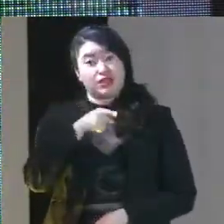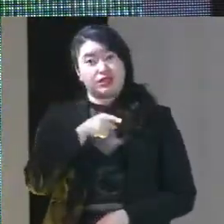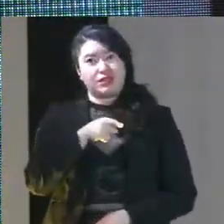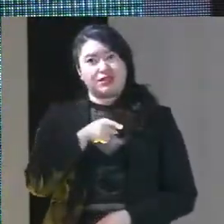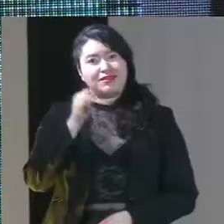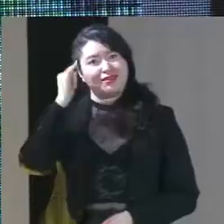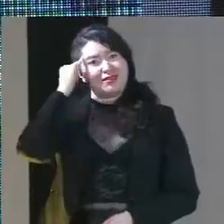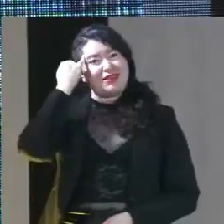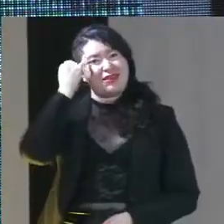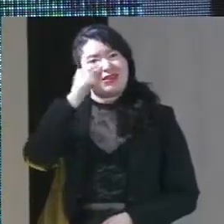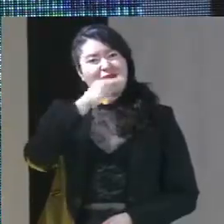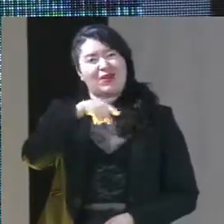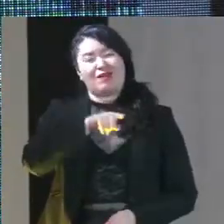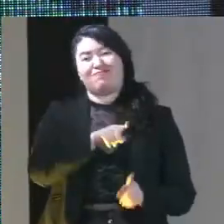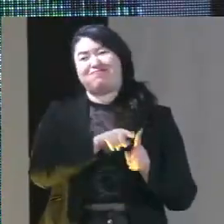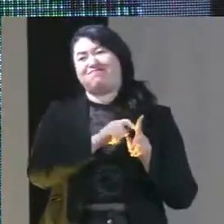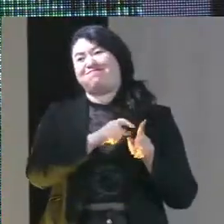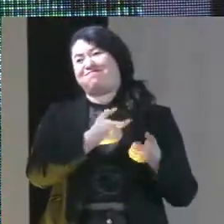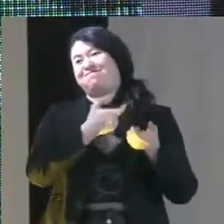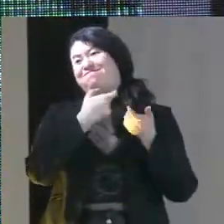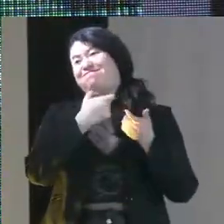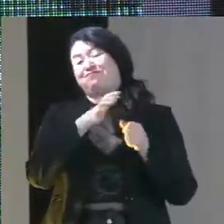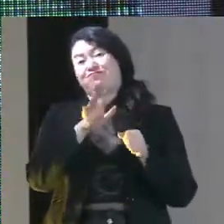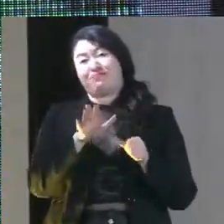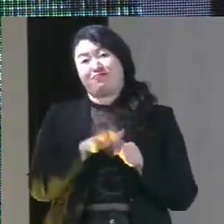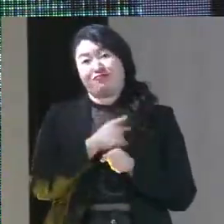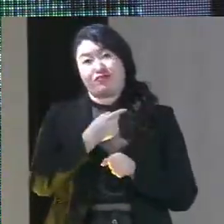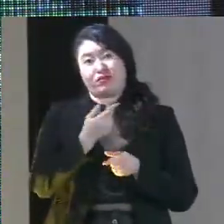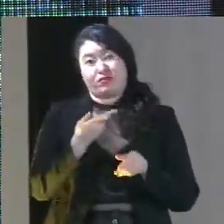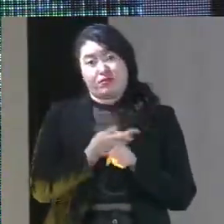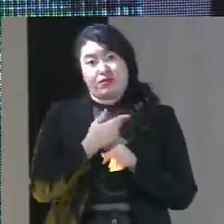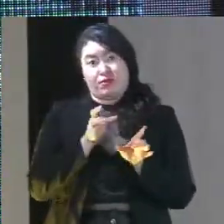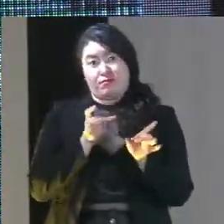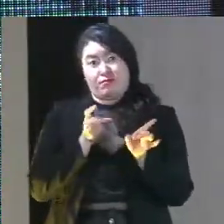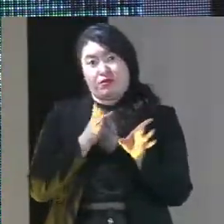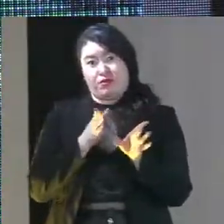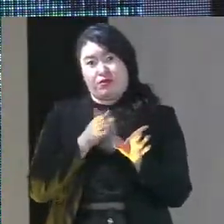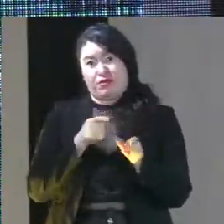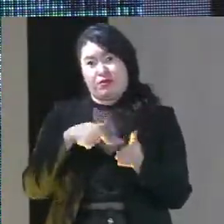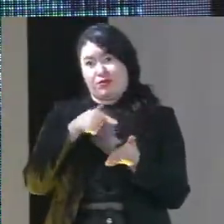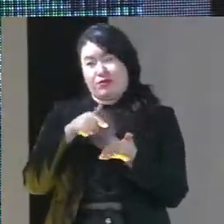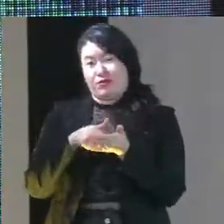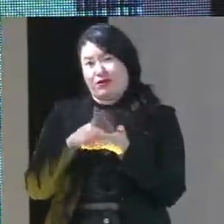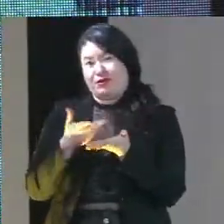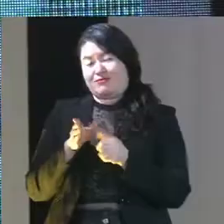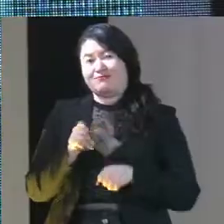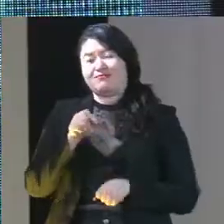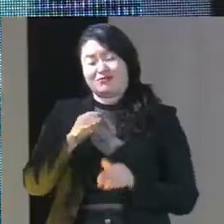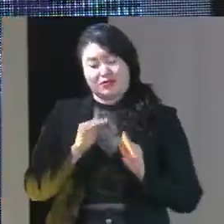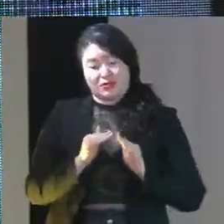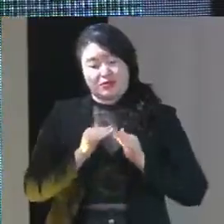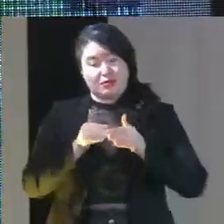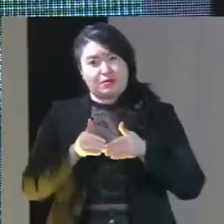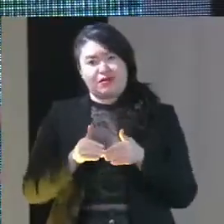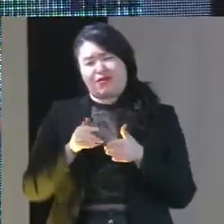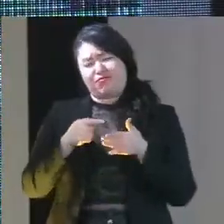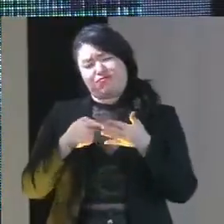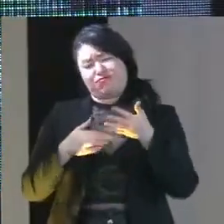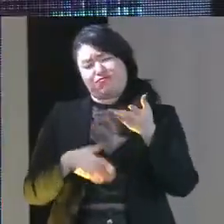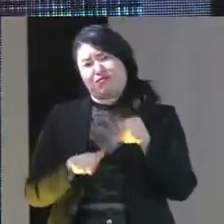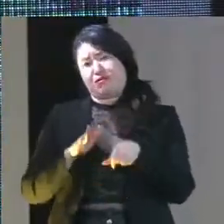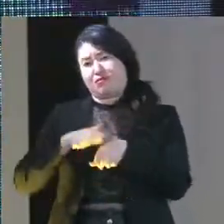más bien los indios se burlaban de ellos porque estas armas no aprovechan a donde ellos andan. Hasta ahí Naufragios dice mucho más.